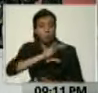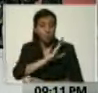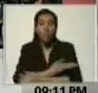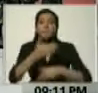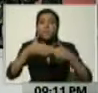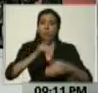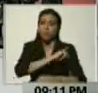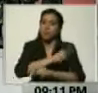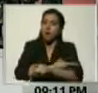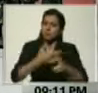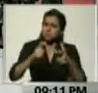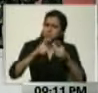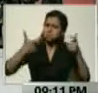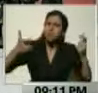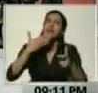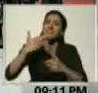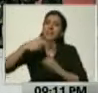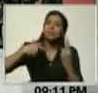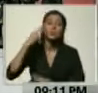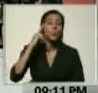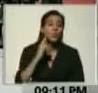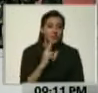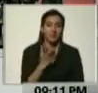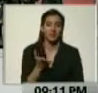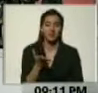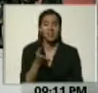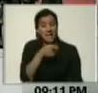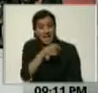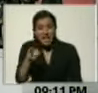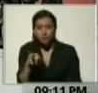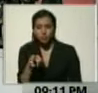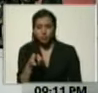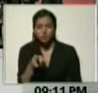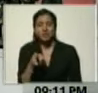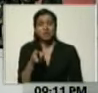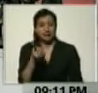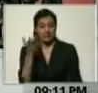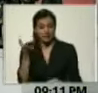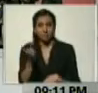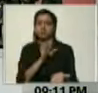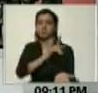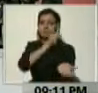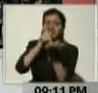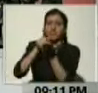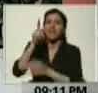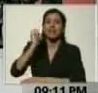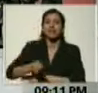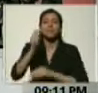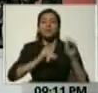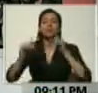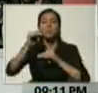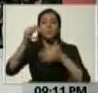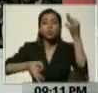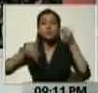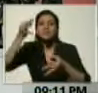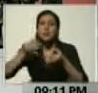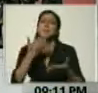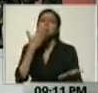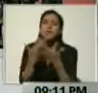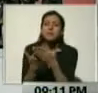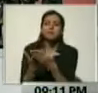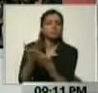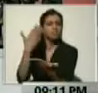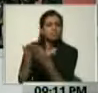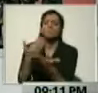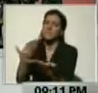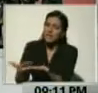fuerte, gracias a la revolución bolivariana. Ellos fueron al Tribunal Supremo a pedir la solicitud de las leyes del poder